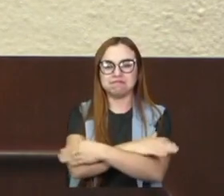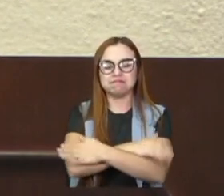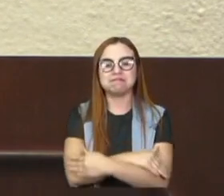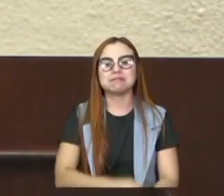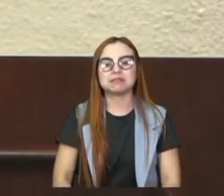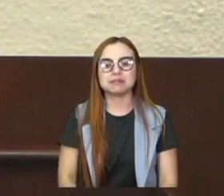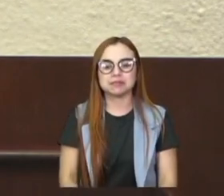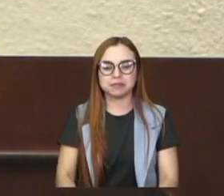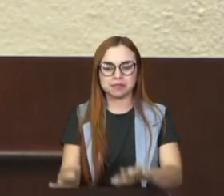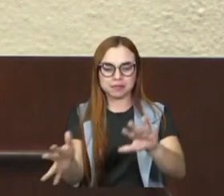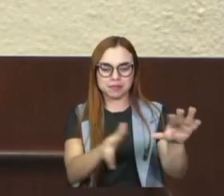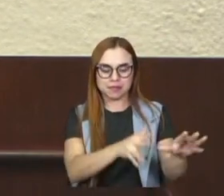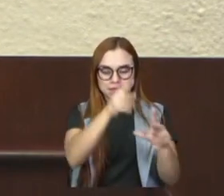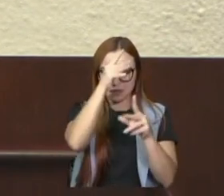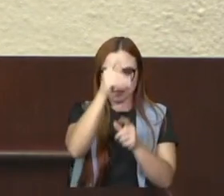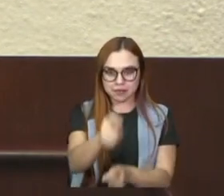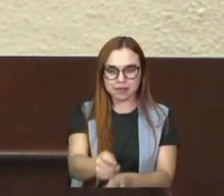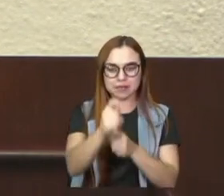Norma Montenegro.